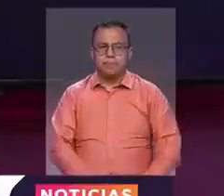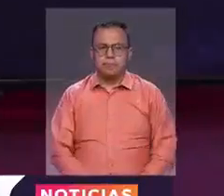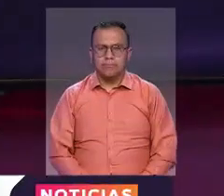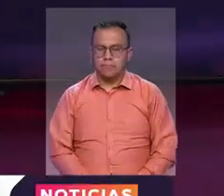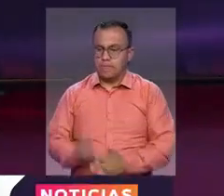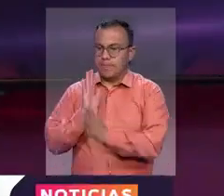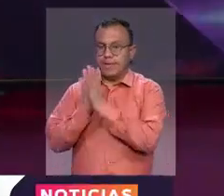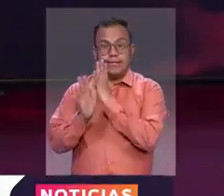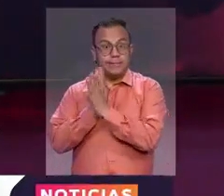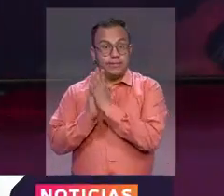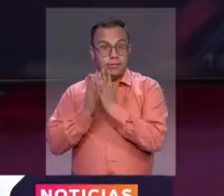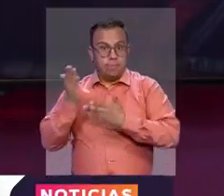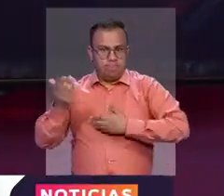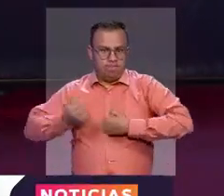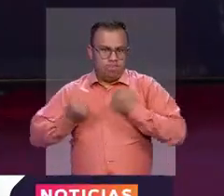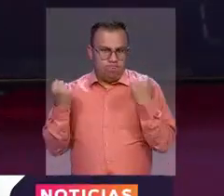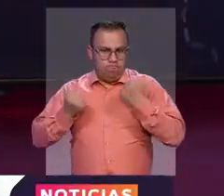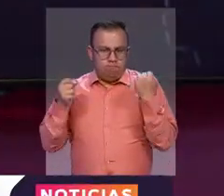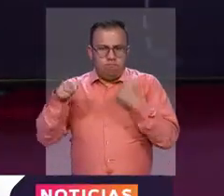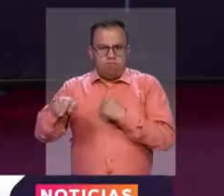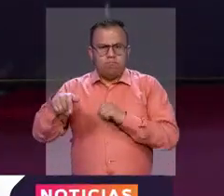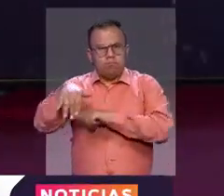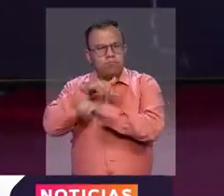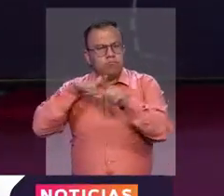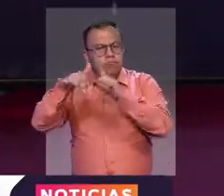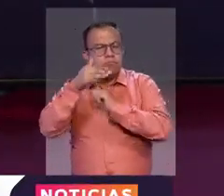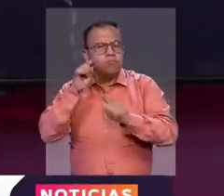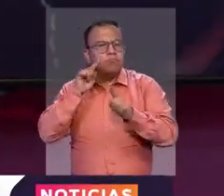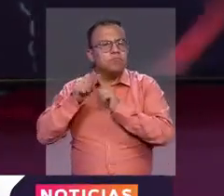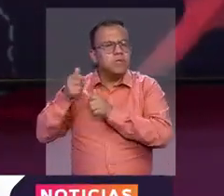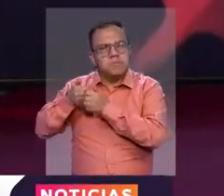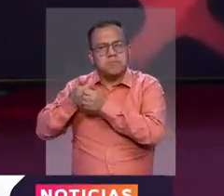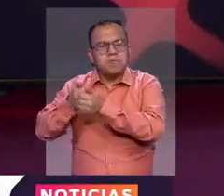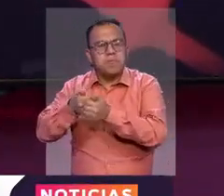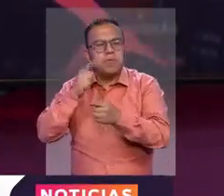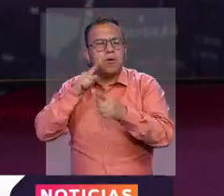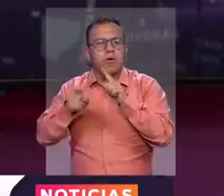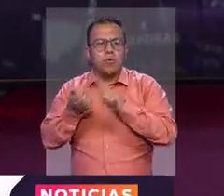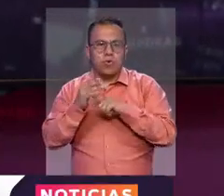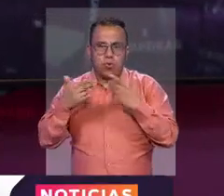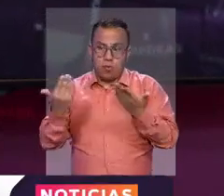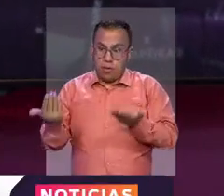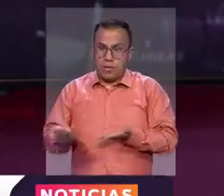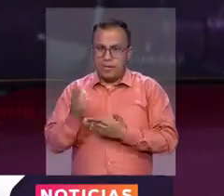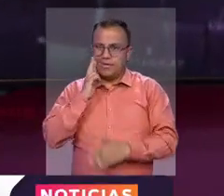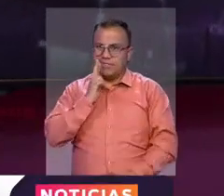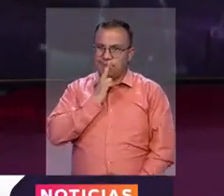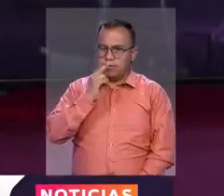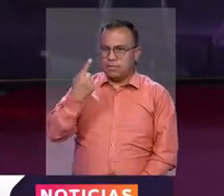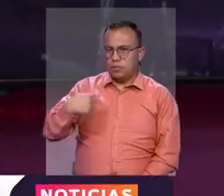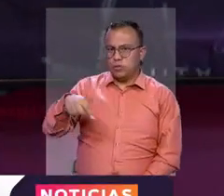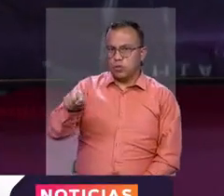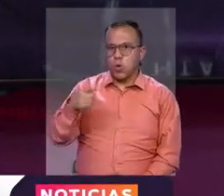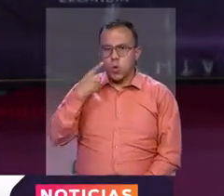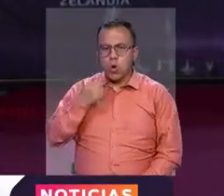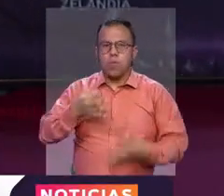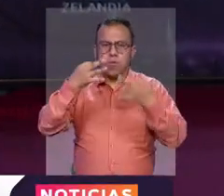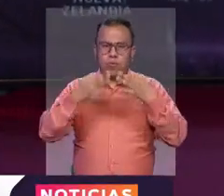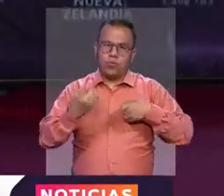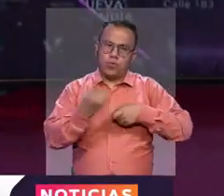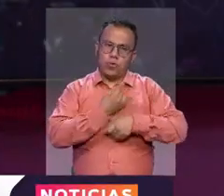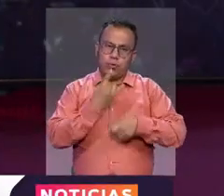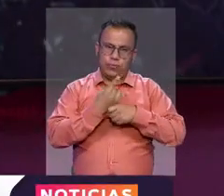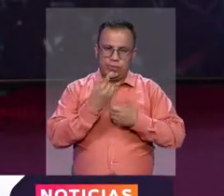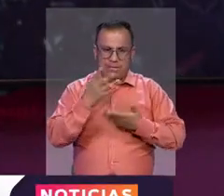En el centro de Bogotá, las autoridades ambientales adelantaron un operativo con el fin de que restaurantes del sector hagan un correcto uso de